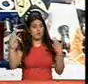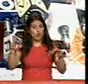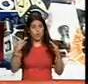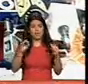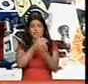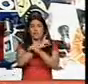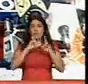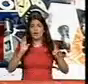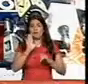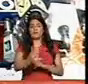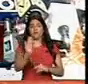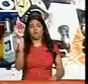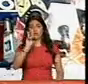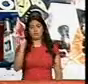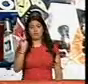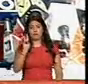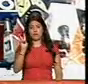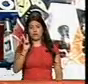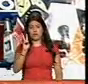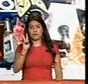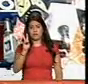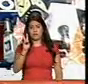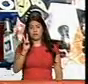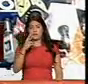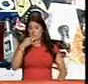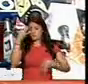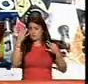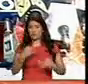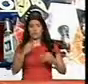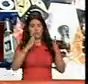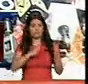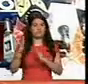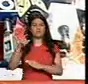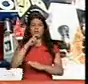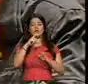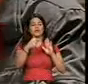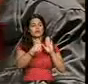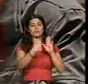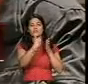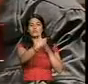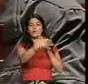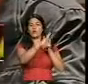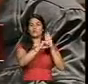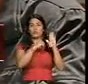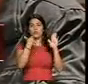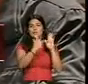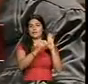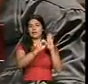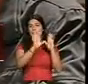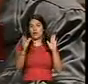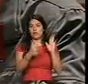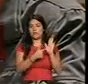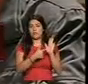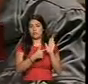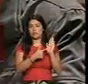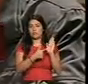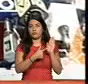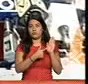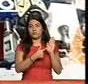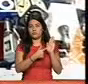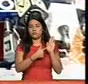democrática de la vida de la República garantizado y organizado por la Constitución la Constitución Hace 13 años